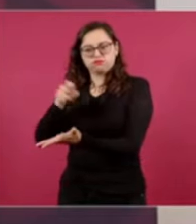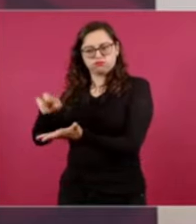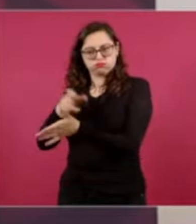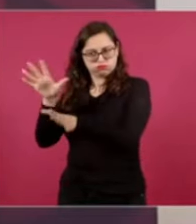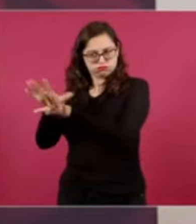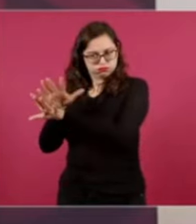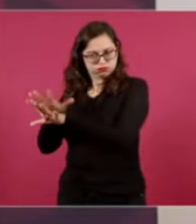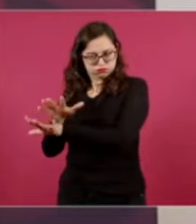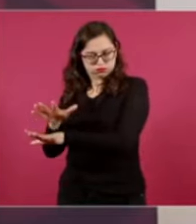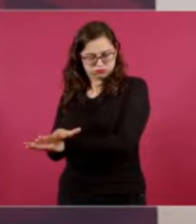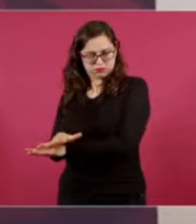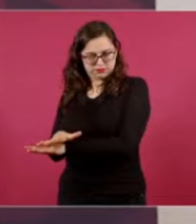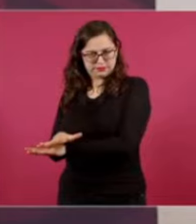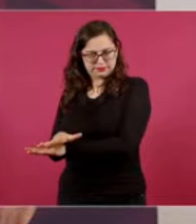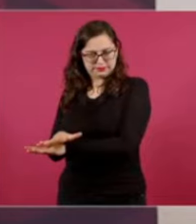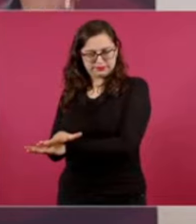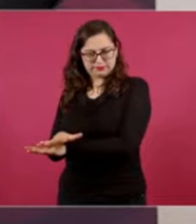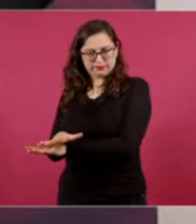Poder Judicial,